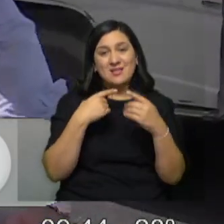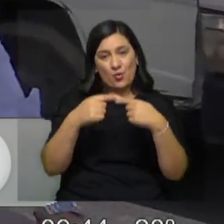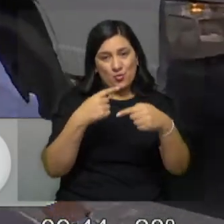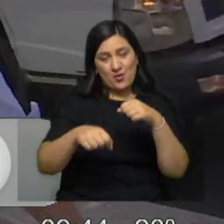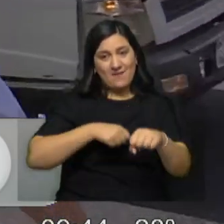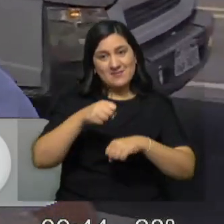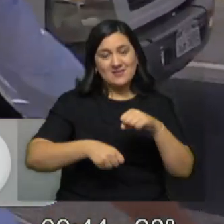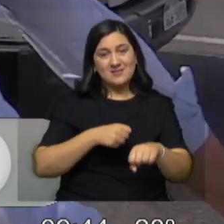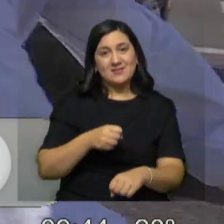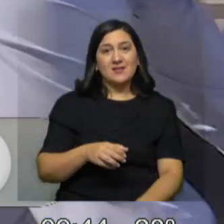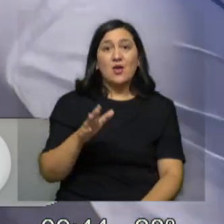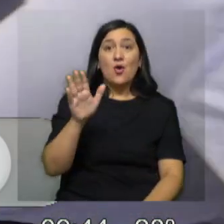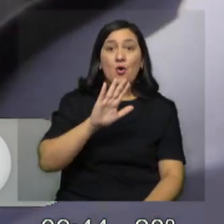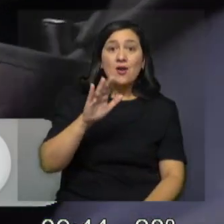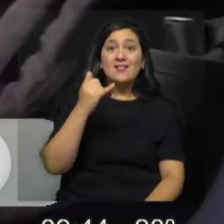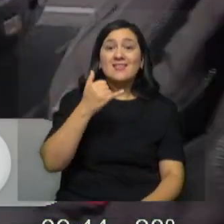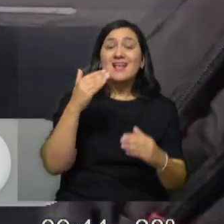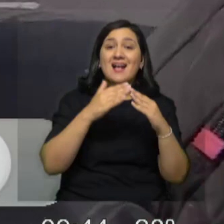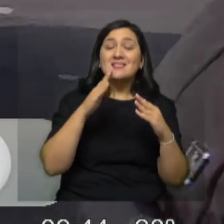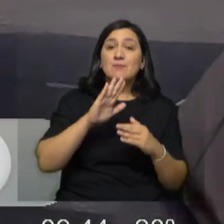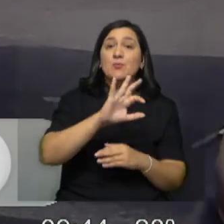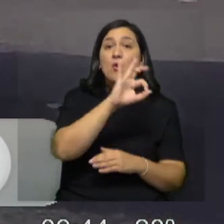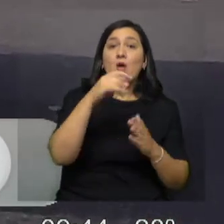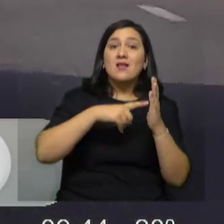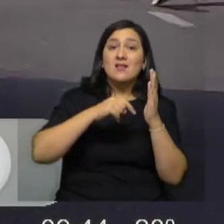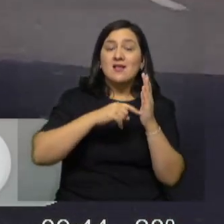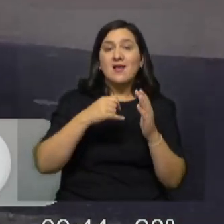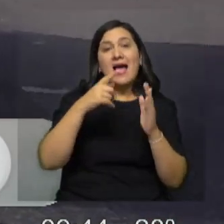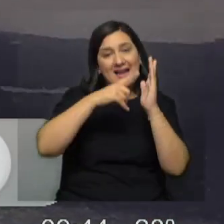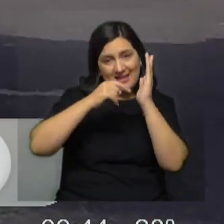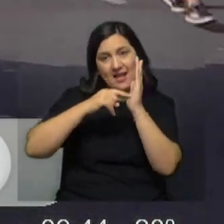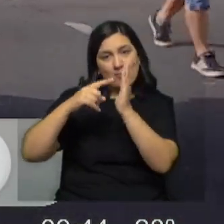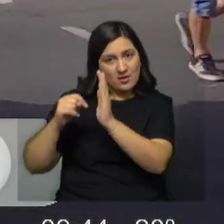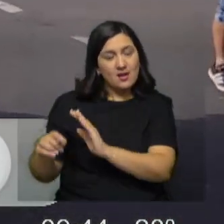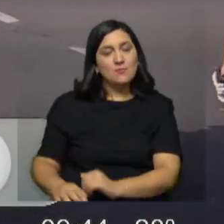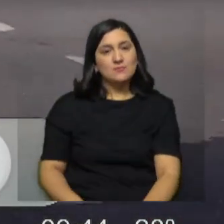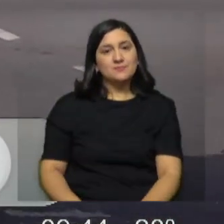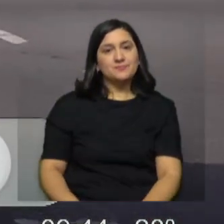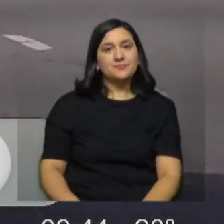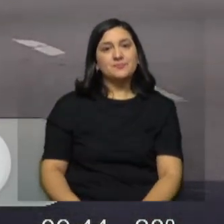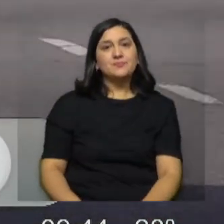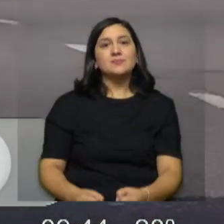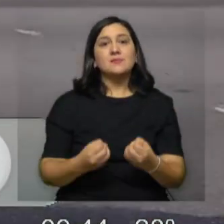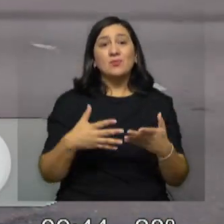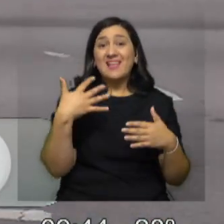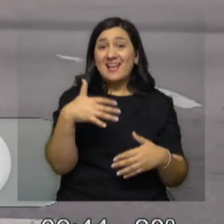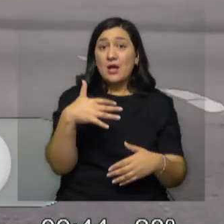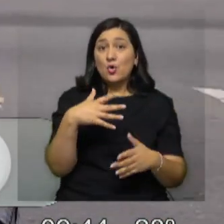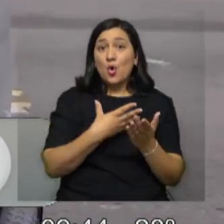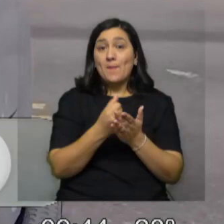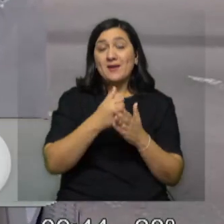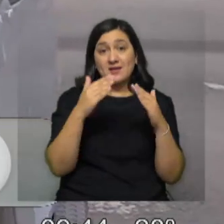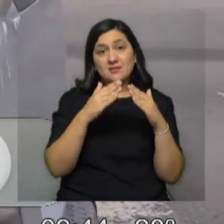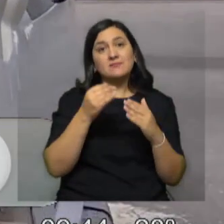acá la muchachada. ¿Tenemos casa propia por acá o alquilamos? No, alquilamos. ¿Alquilan los muchachos porque está muy caro comprar una casa?